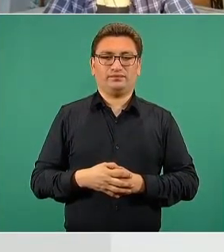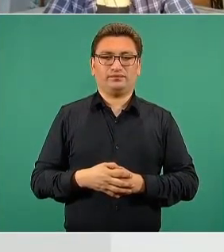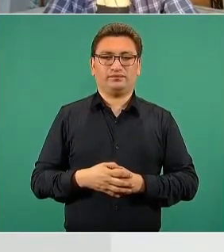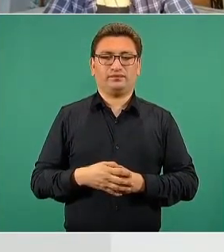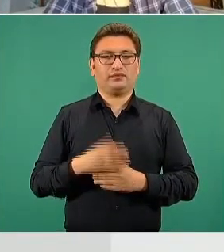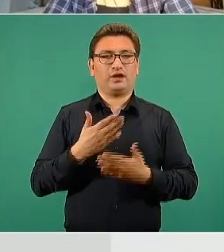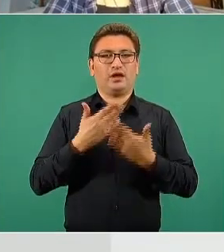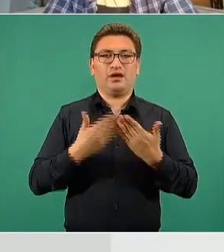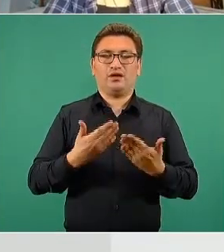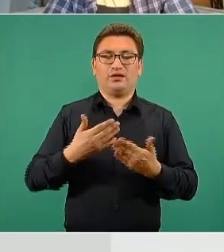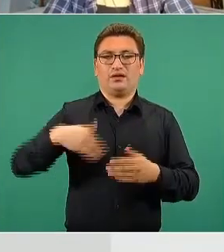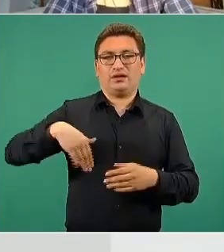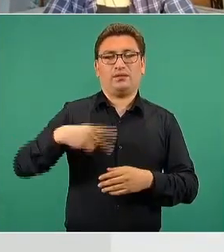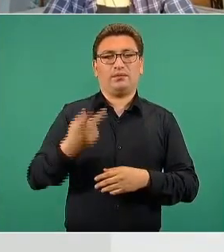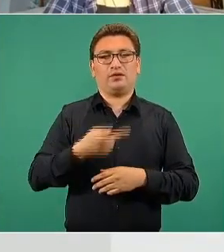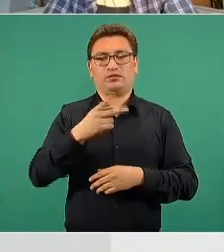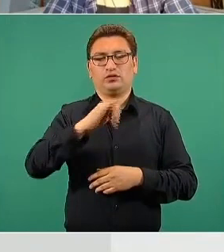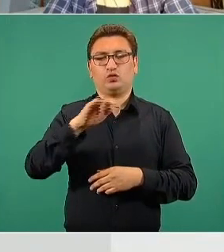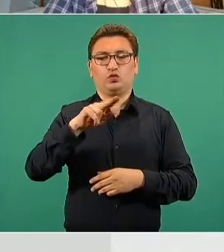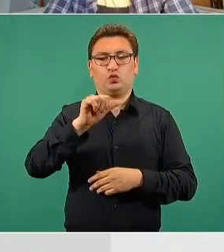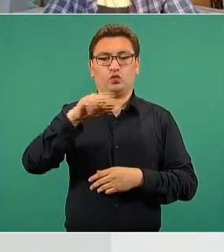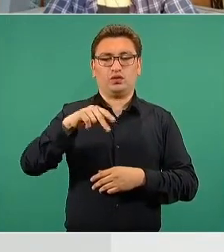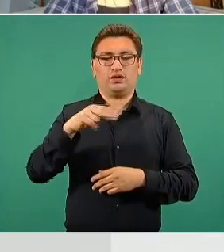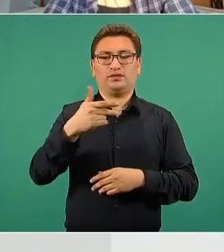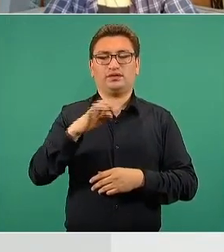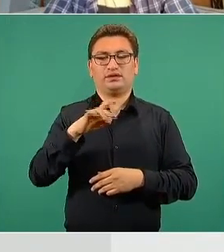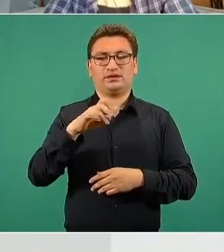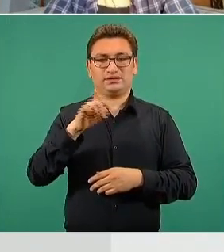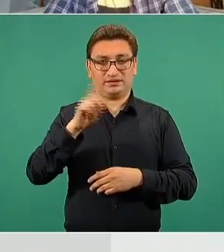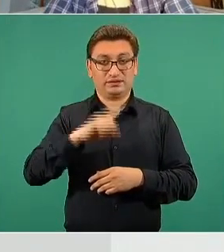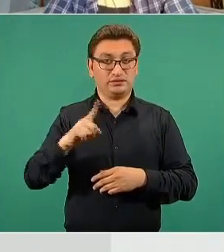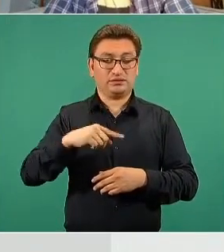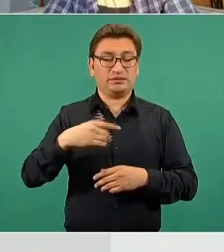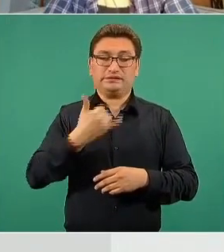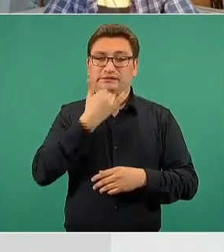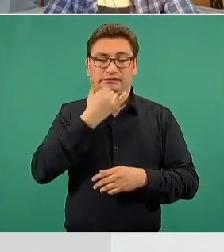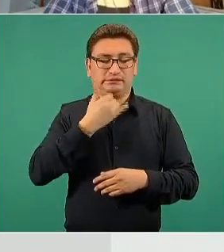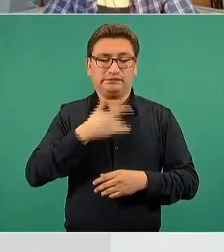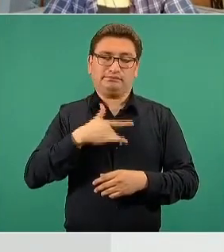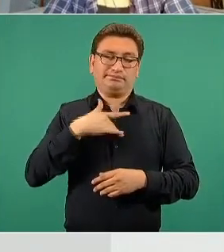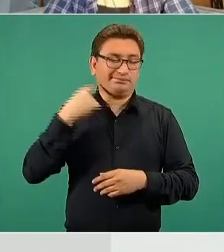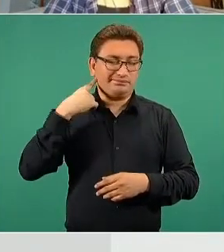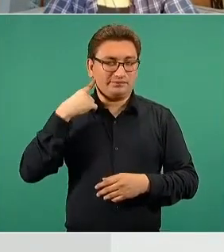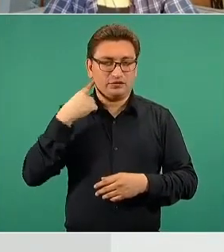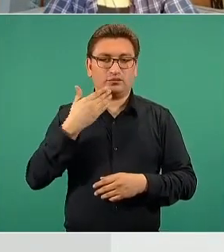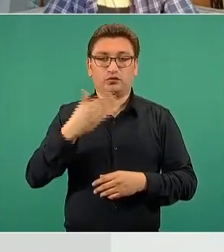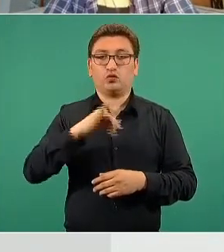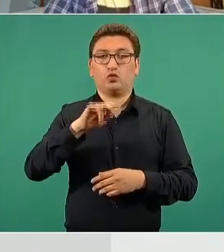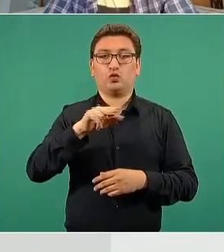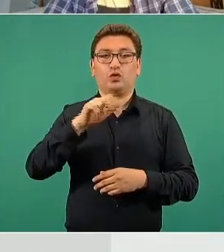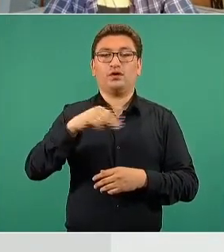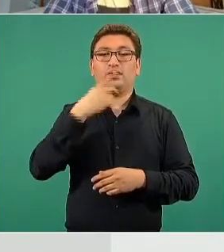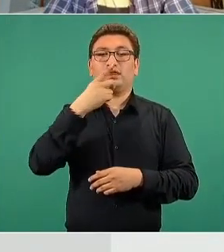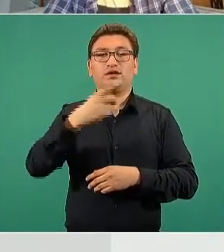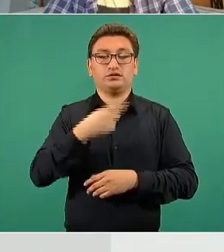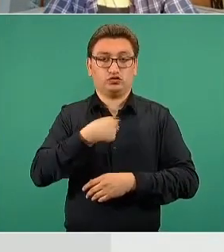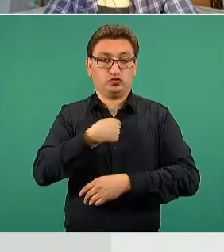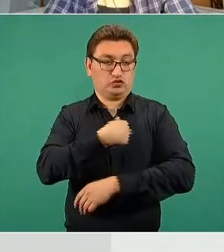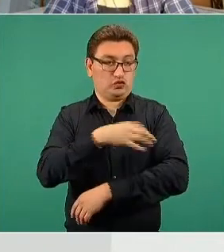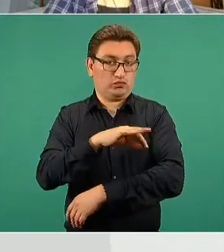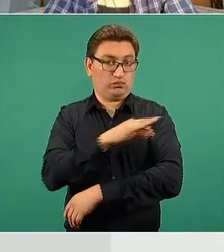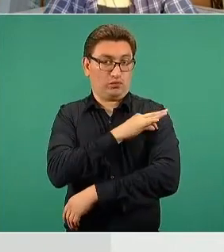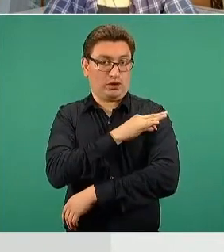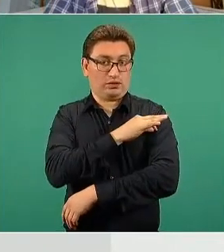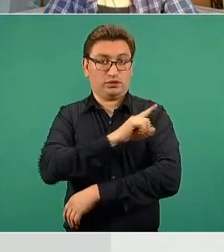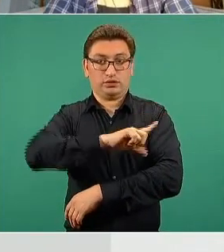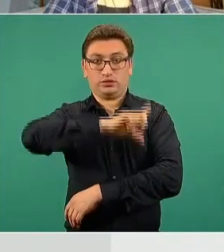Sobre la pregunta de Juan Hernández, que desafortunadamente no podía yo escuchar bien, dice Juan, si estoy vacunado, ¿puedo desarrollar